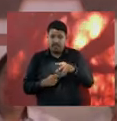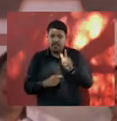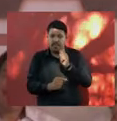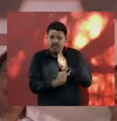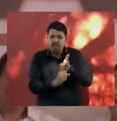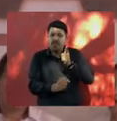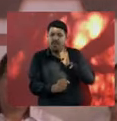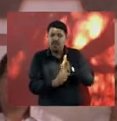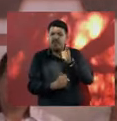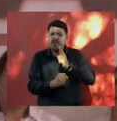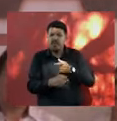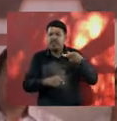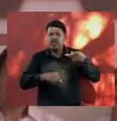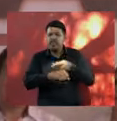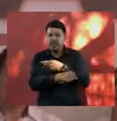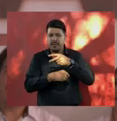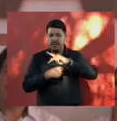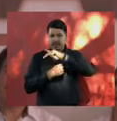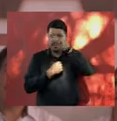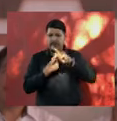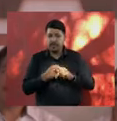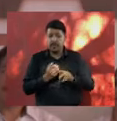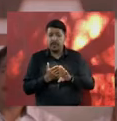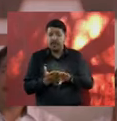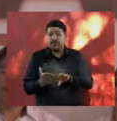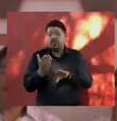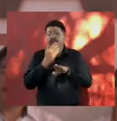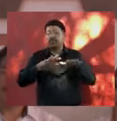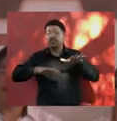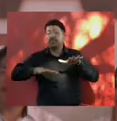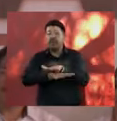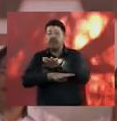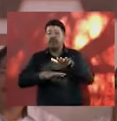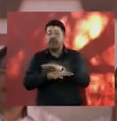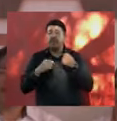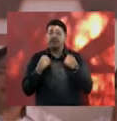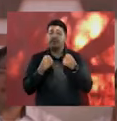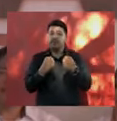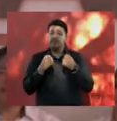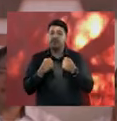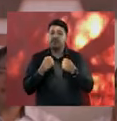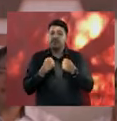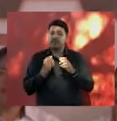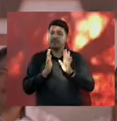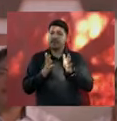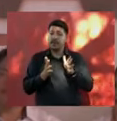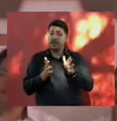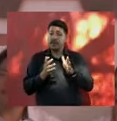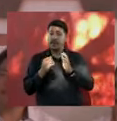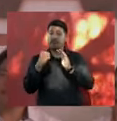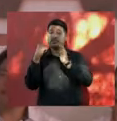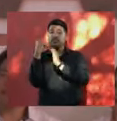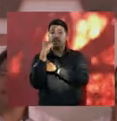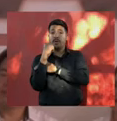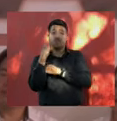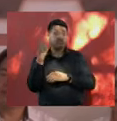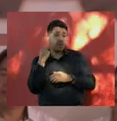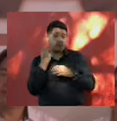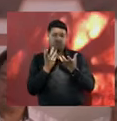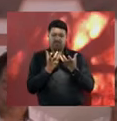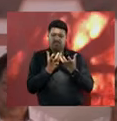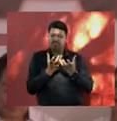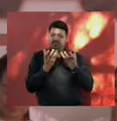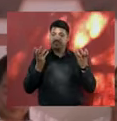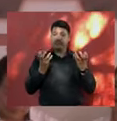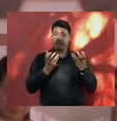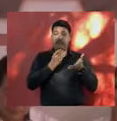nuestro país. Hubo un cambio profundo. Se separó el poder político del poder